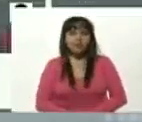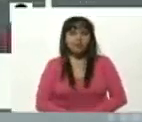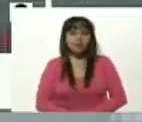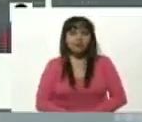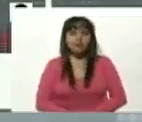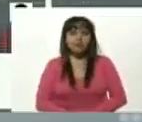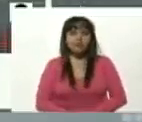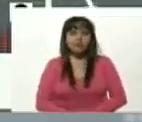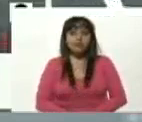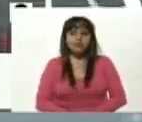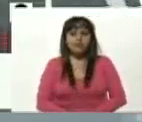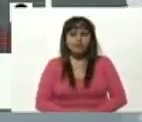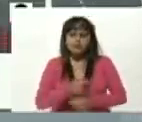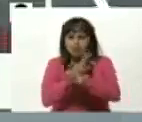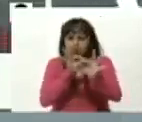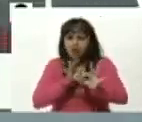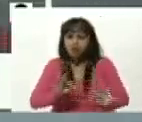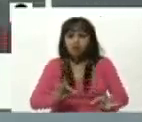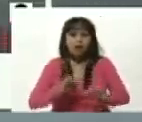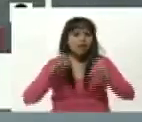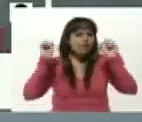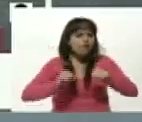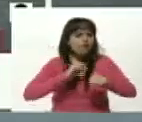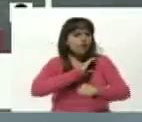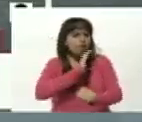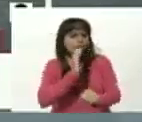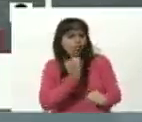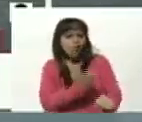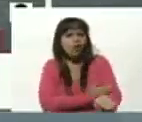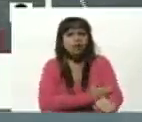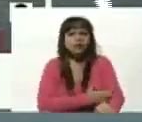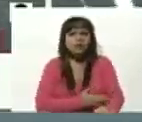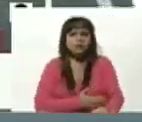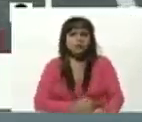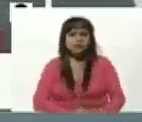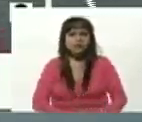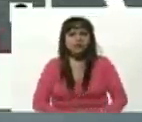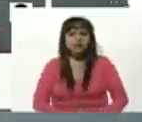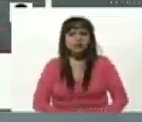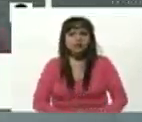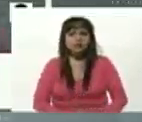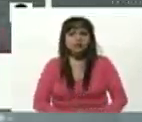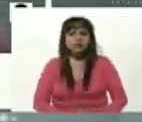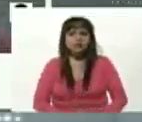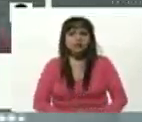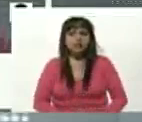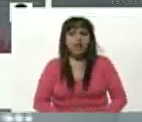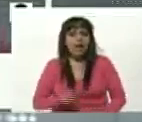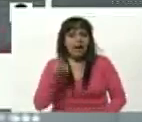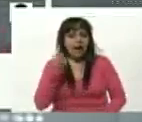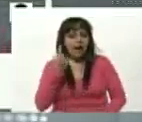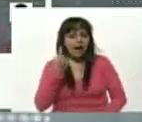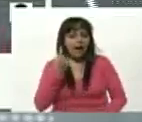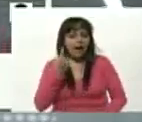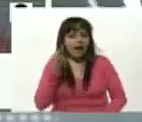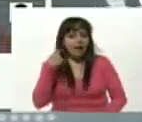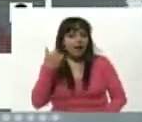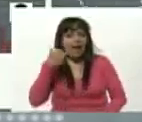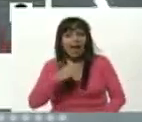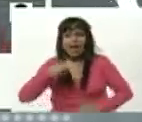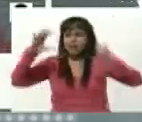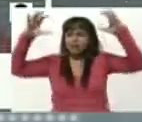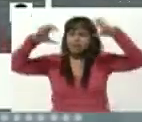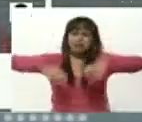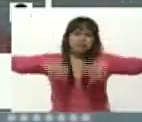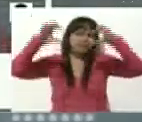y de una manera muy intensa e inédita, presidente, hubo una descarga